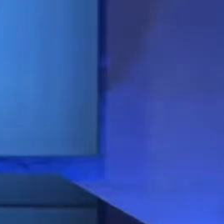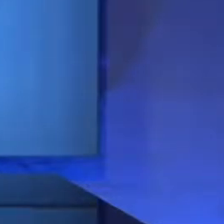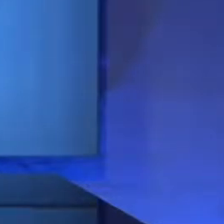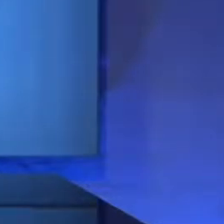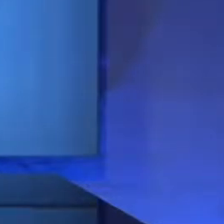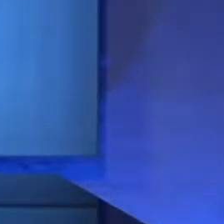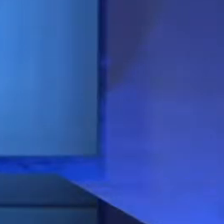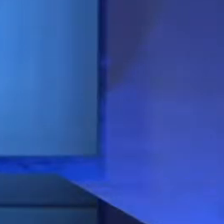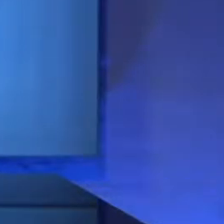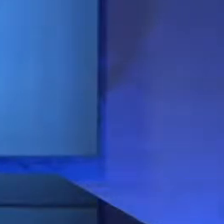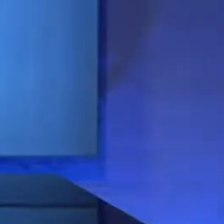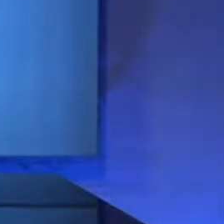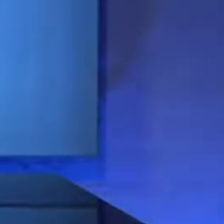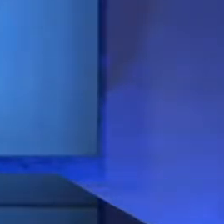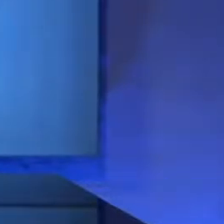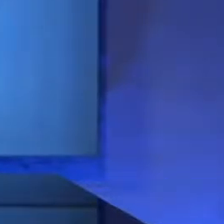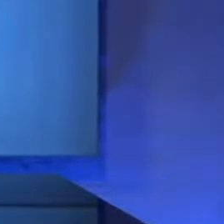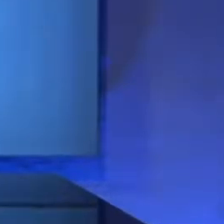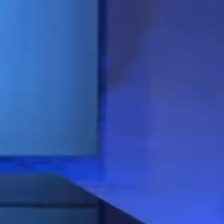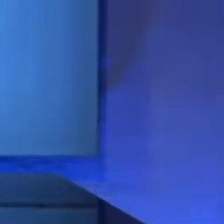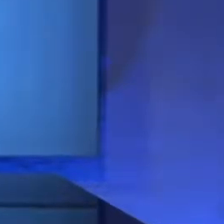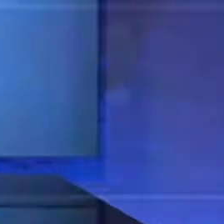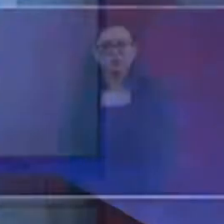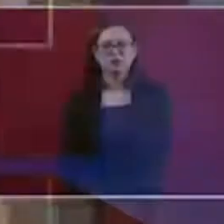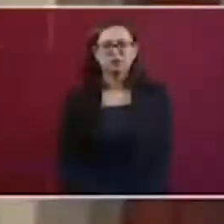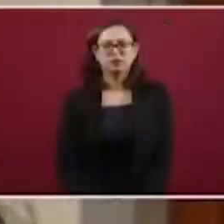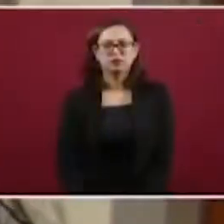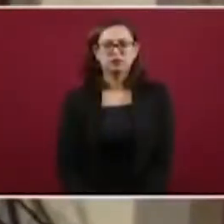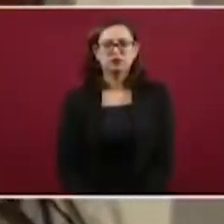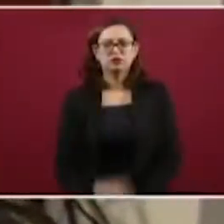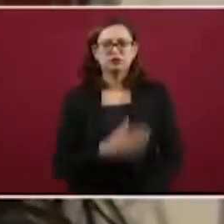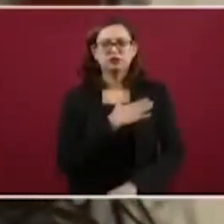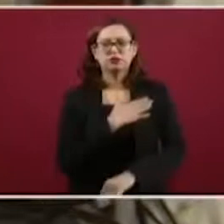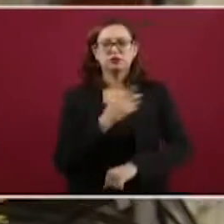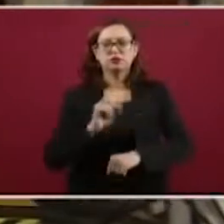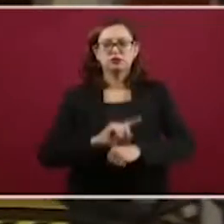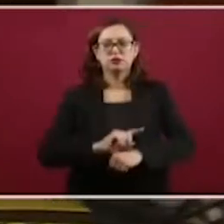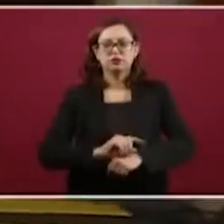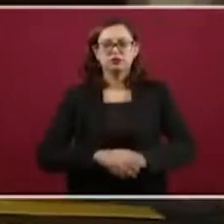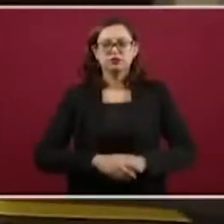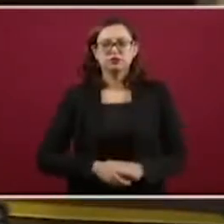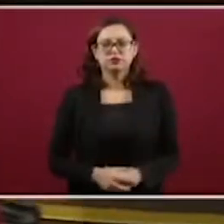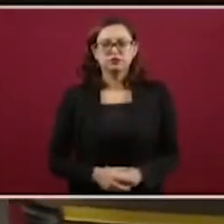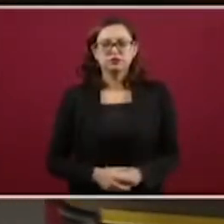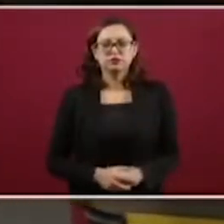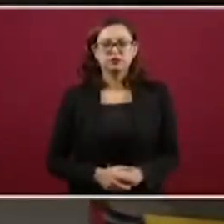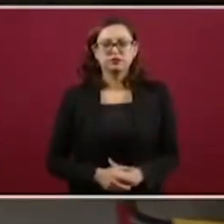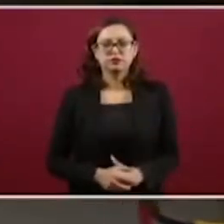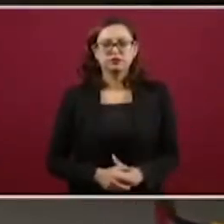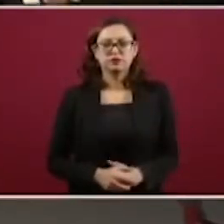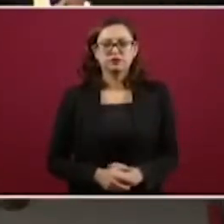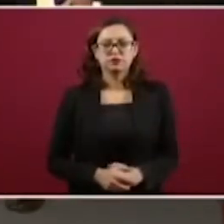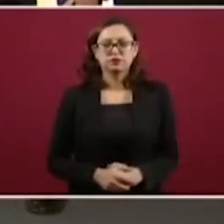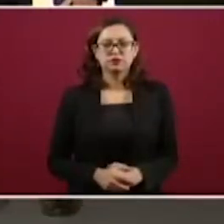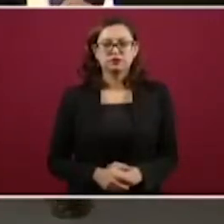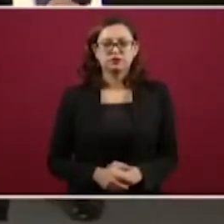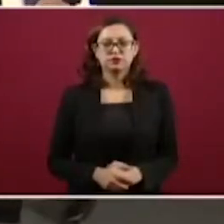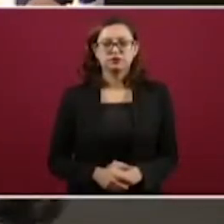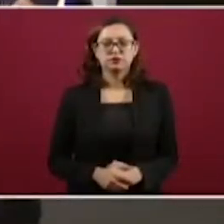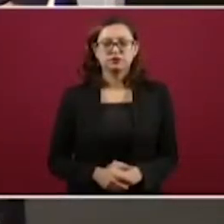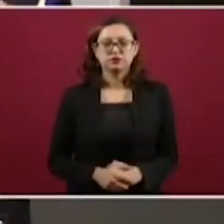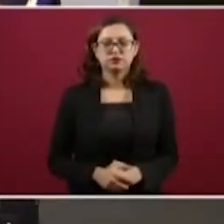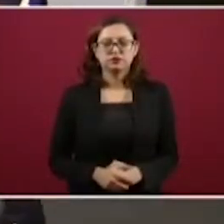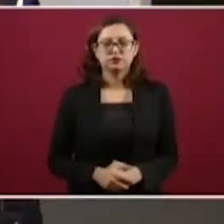durante su conferencia matutina aseguró que continuará garantizando el bienestar del pueblo tras la entrega del paquete económico